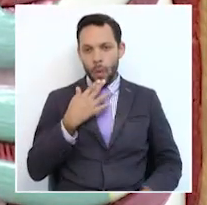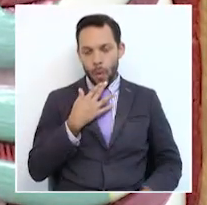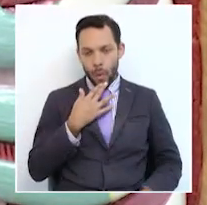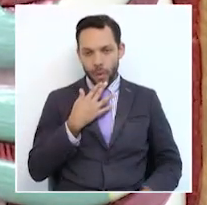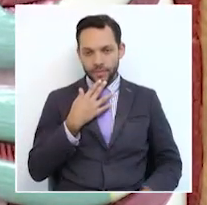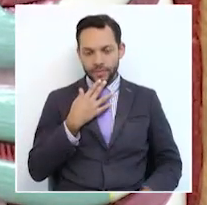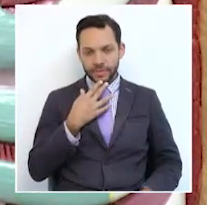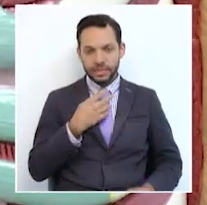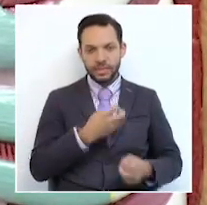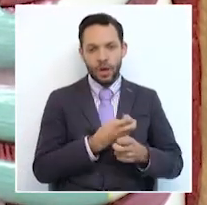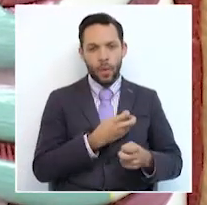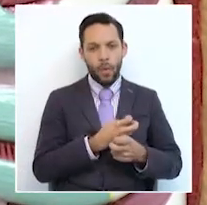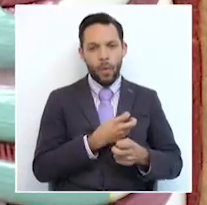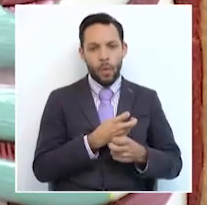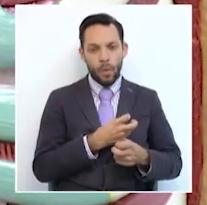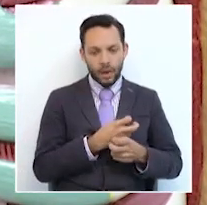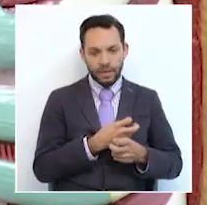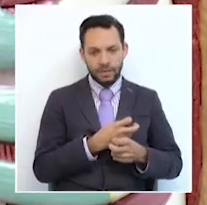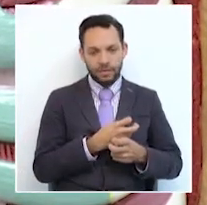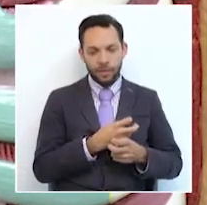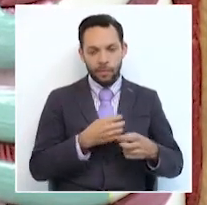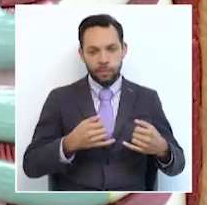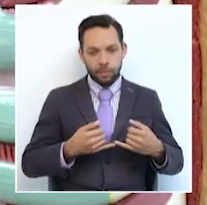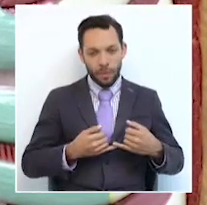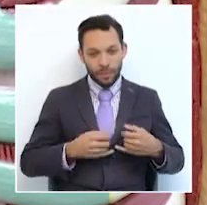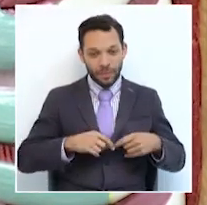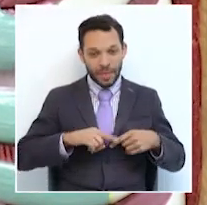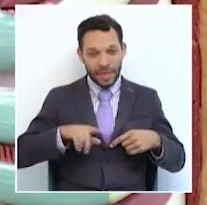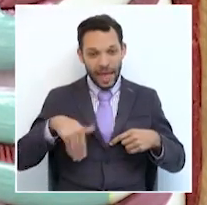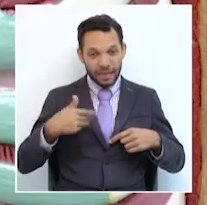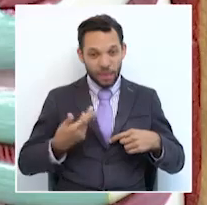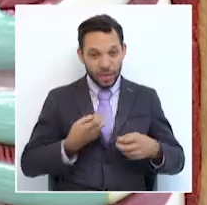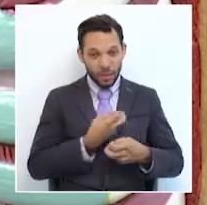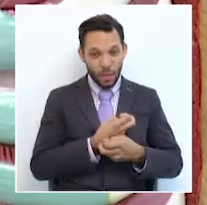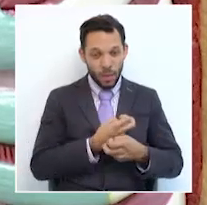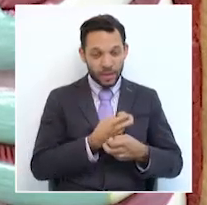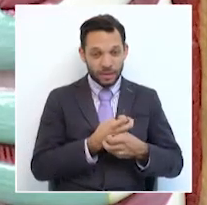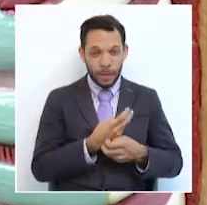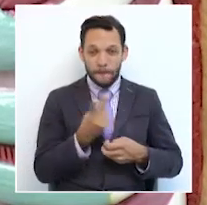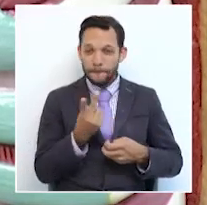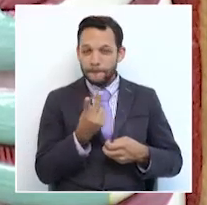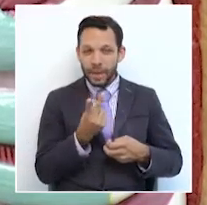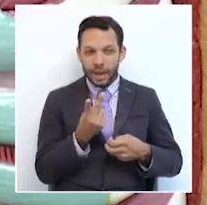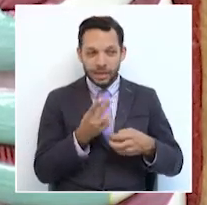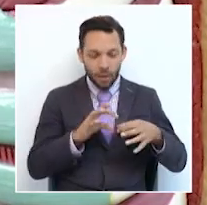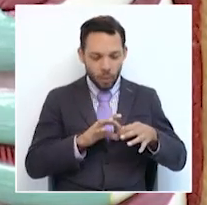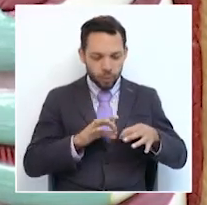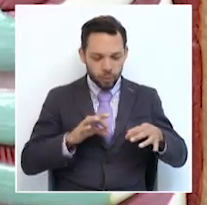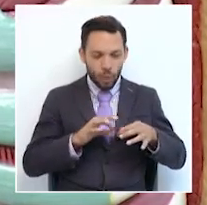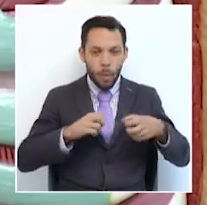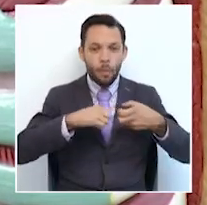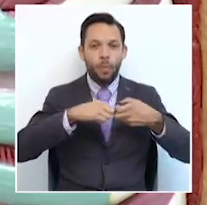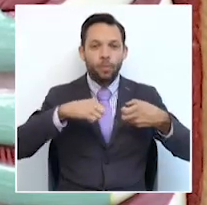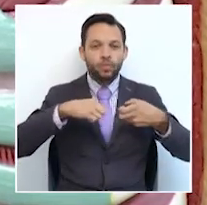el huesito llega hasta acá de acá hasta en el esternón es un cartílago que permite que cuando